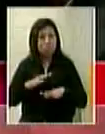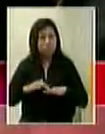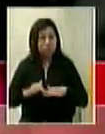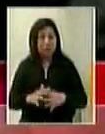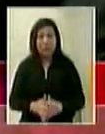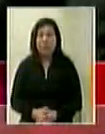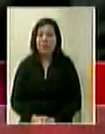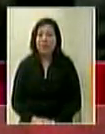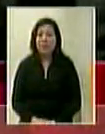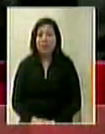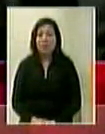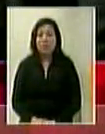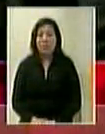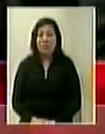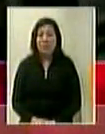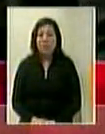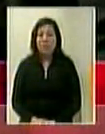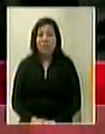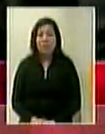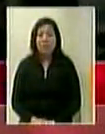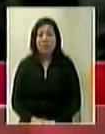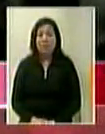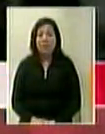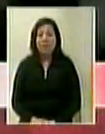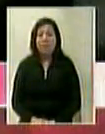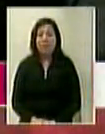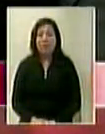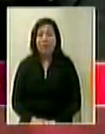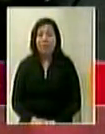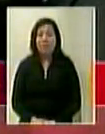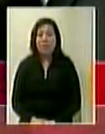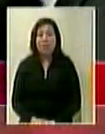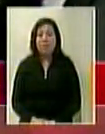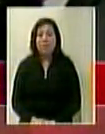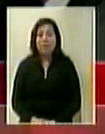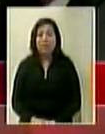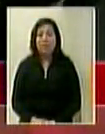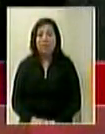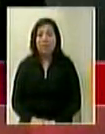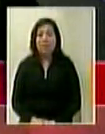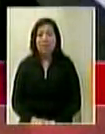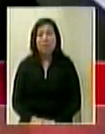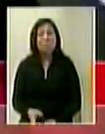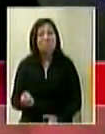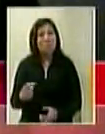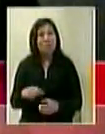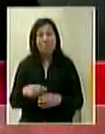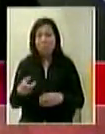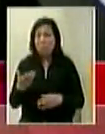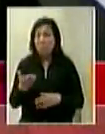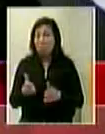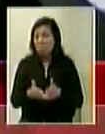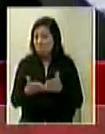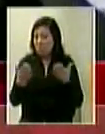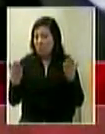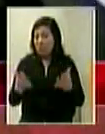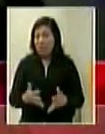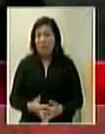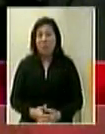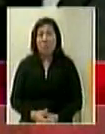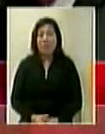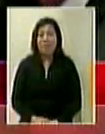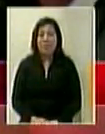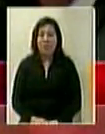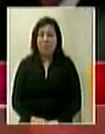administración del APRA, cuando yo ejercí en la primera etapa la función del INPE, ese interno sacaba su periódico, y ahora ya